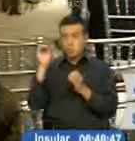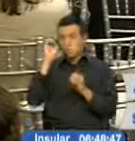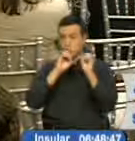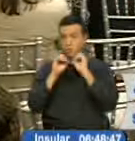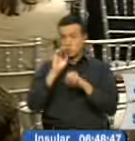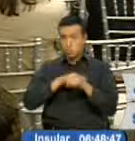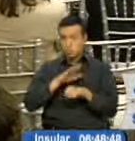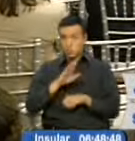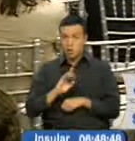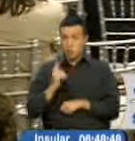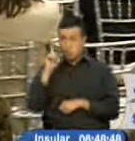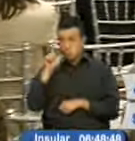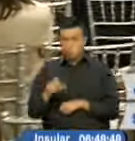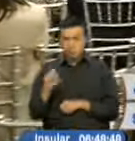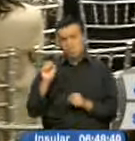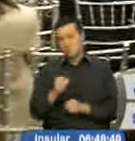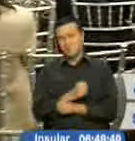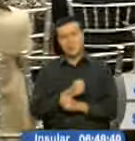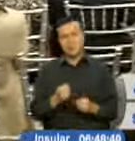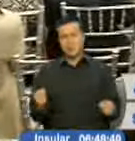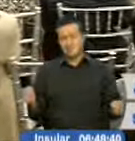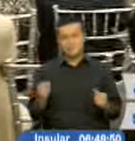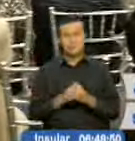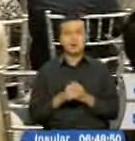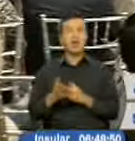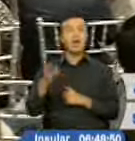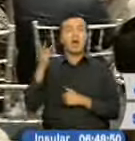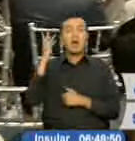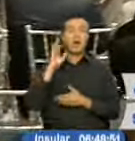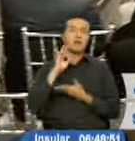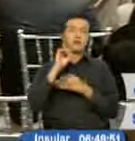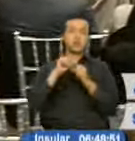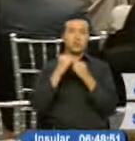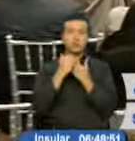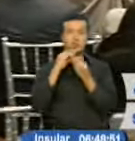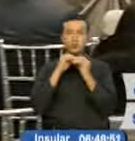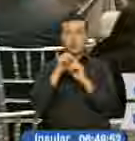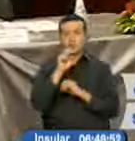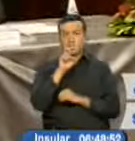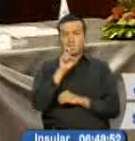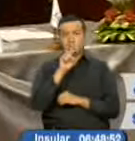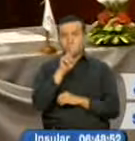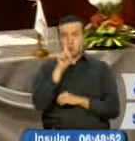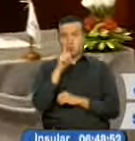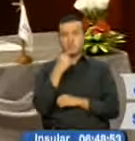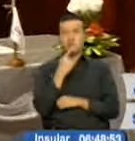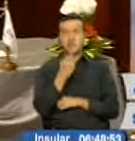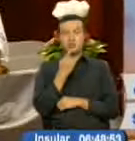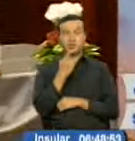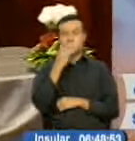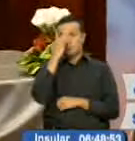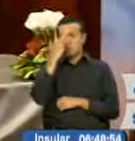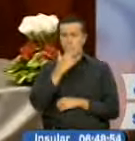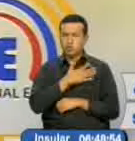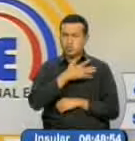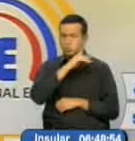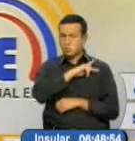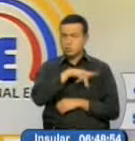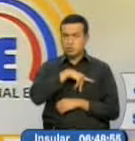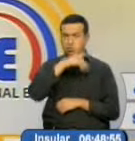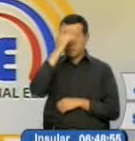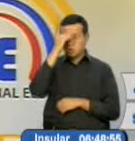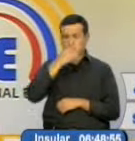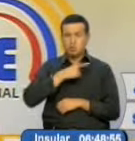observatorio. Y es que la semana anterior, Camacho fue el delegado de esta agrupación política en la sesión pública de escrutinio, en la cual aclaró el porqué de su decisión. Y